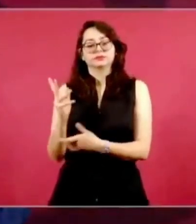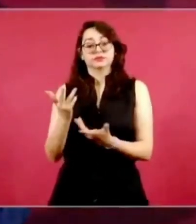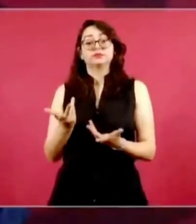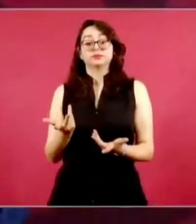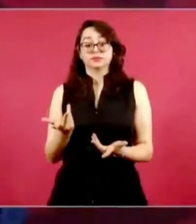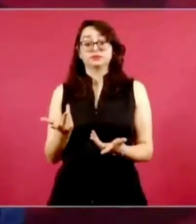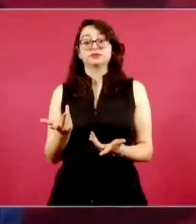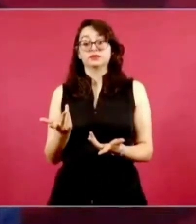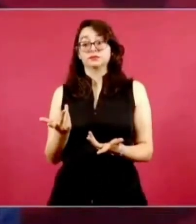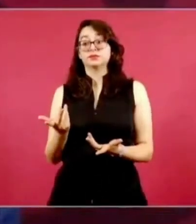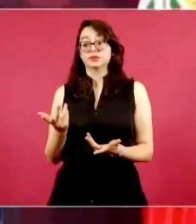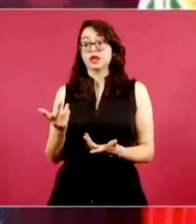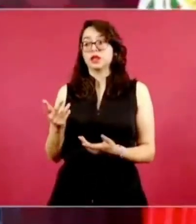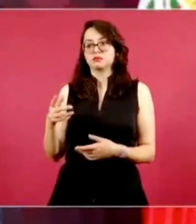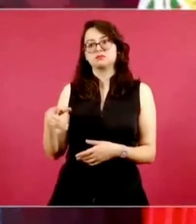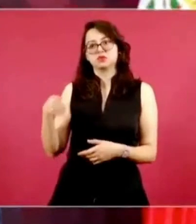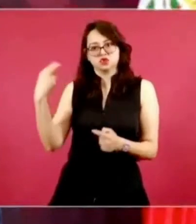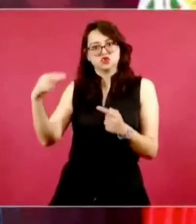reconocidos y héroes